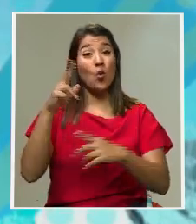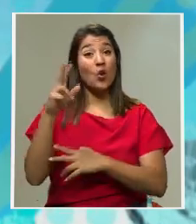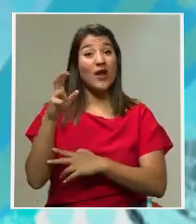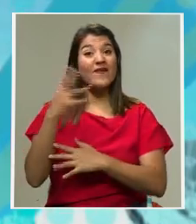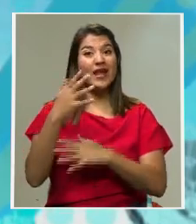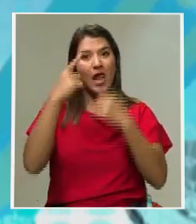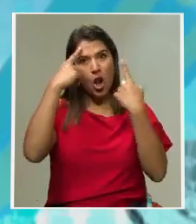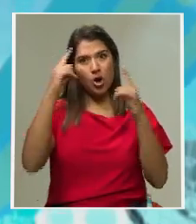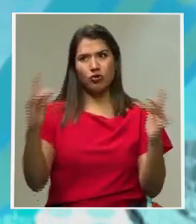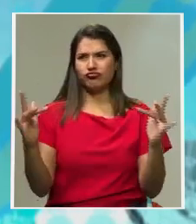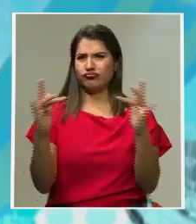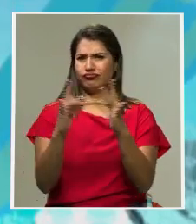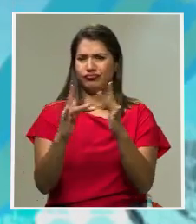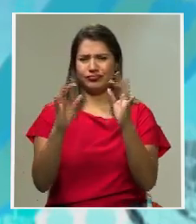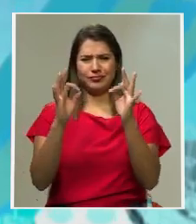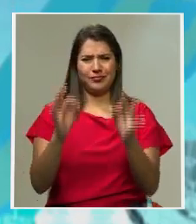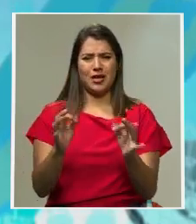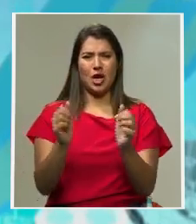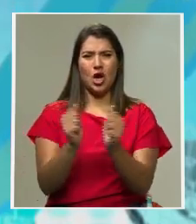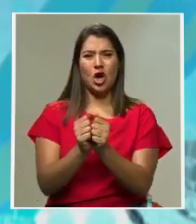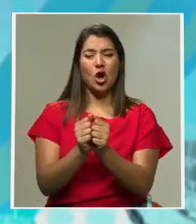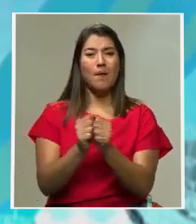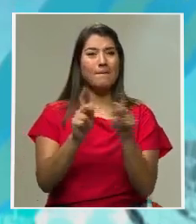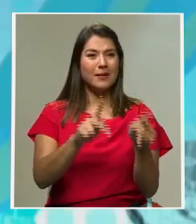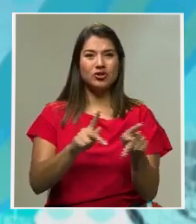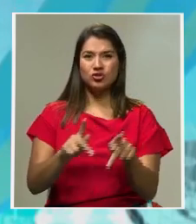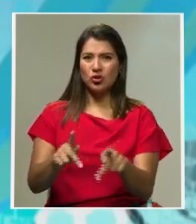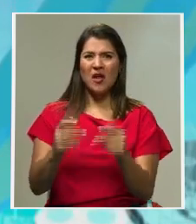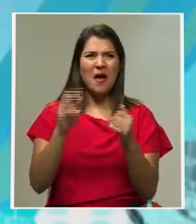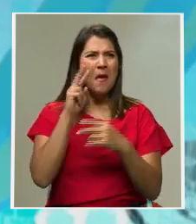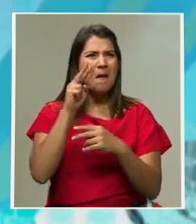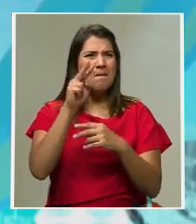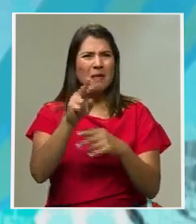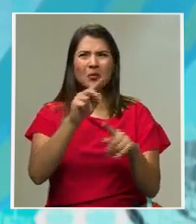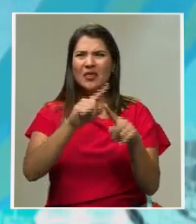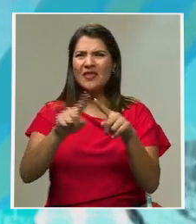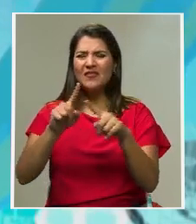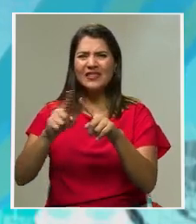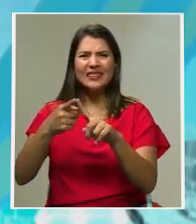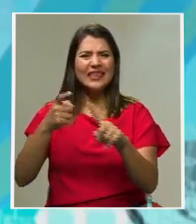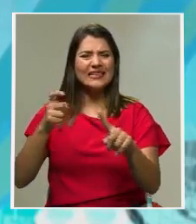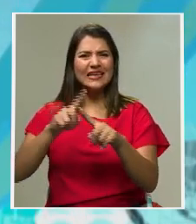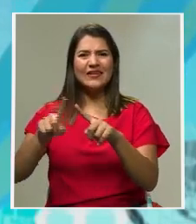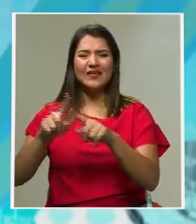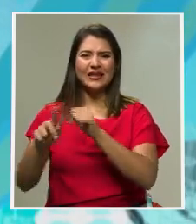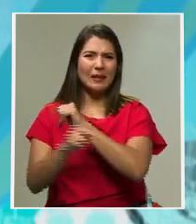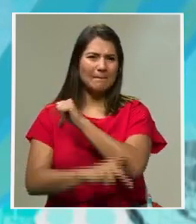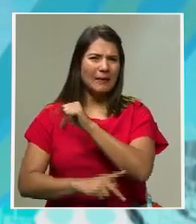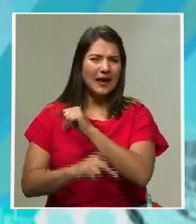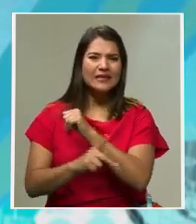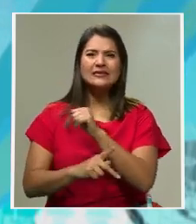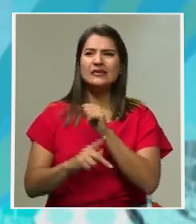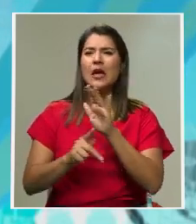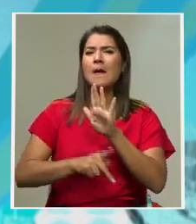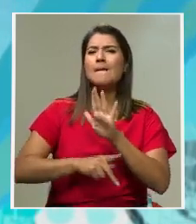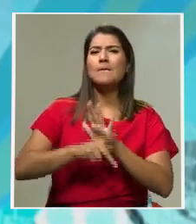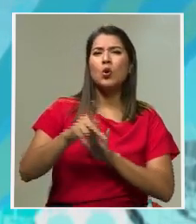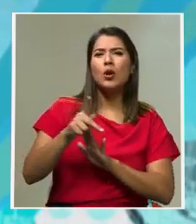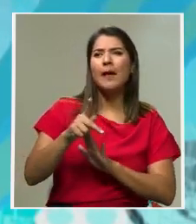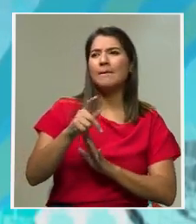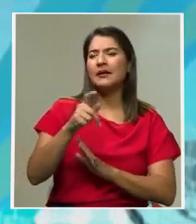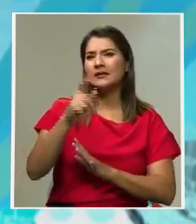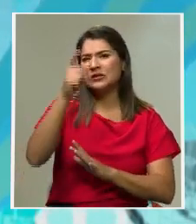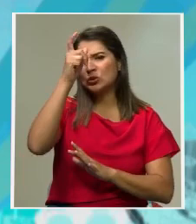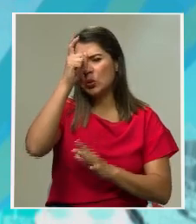estamos viendo series turcas, series argentinas, series finlandesas. ¿Cuál crees vos que es el